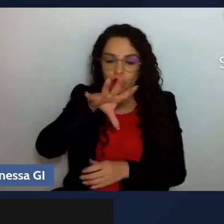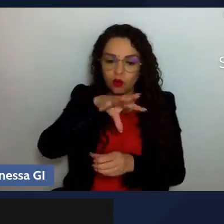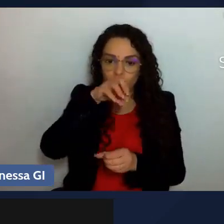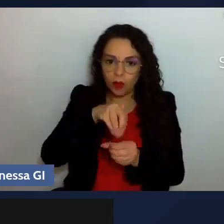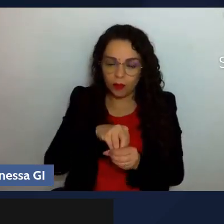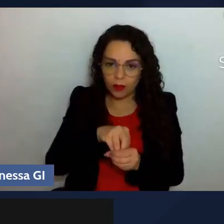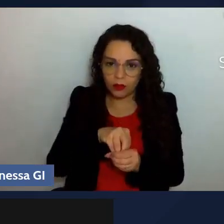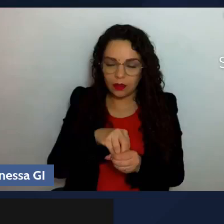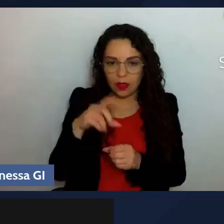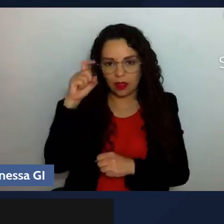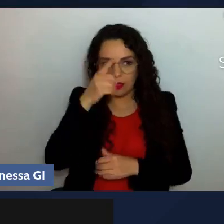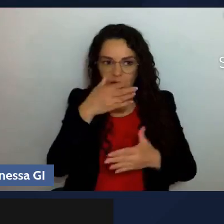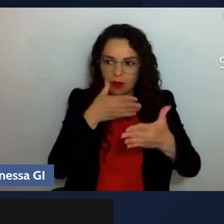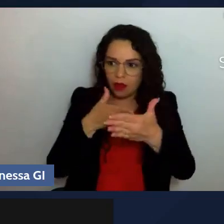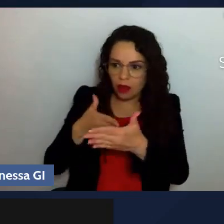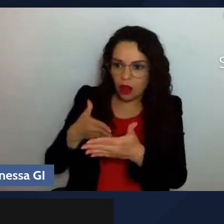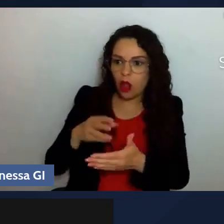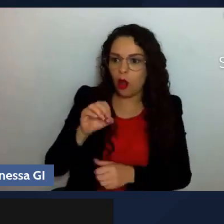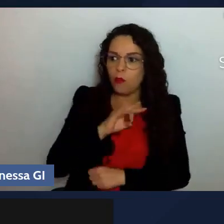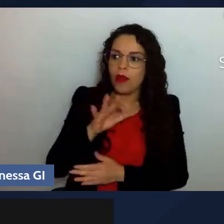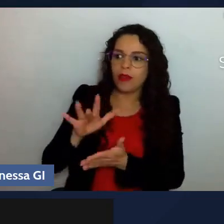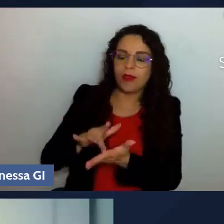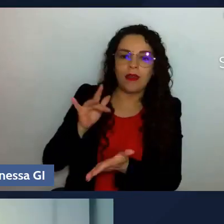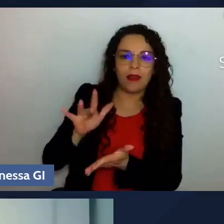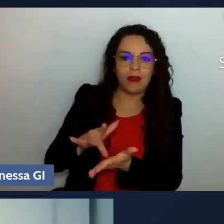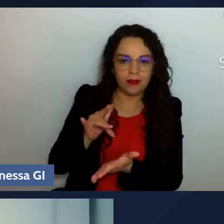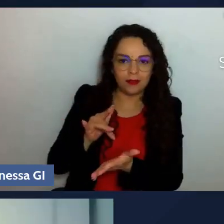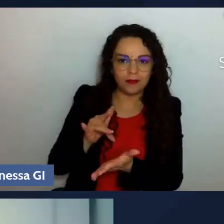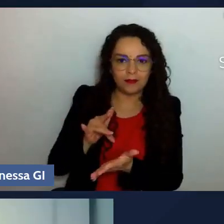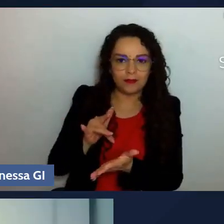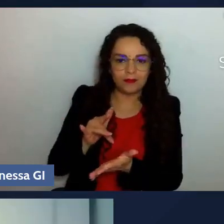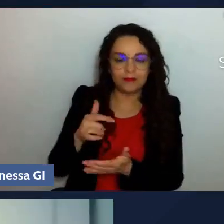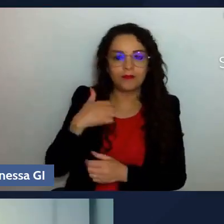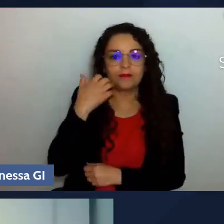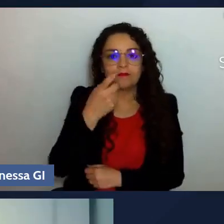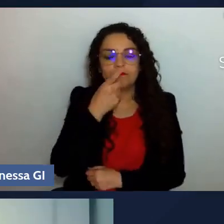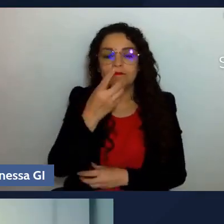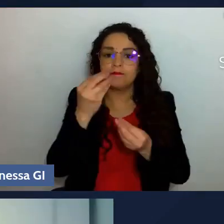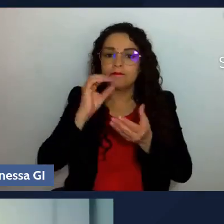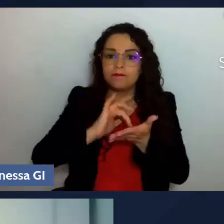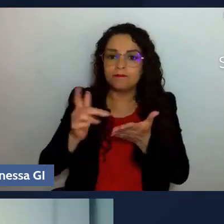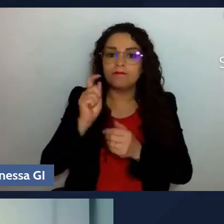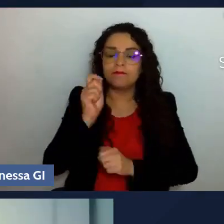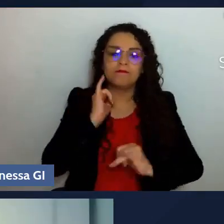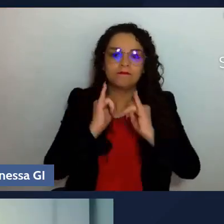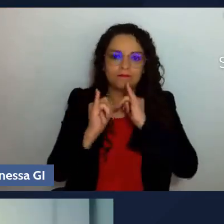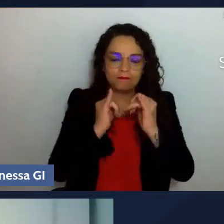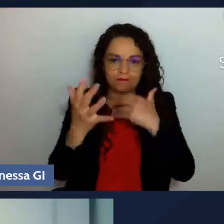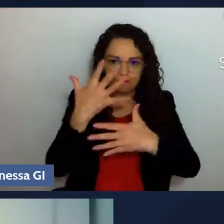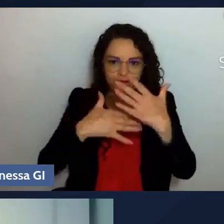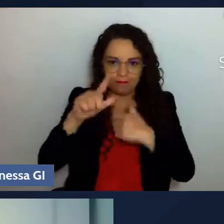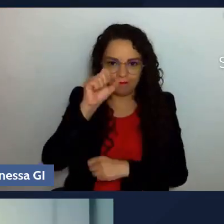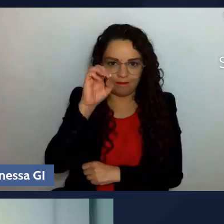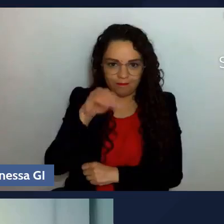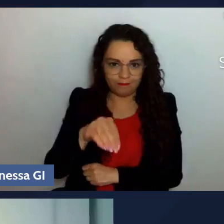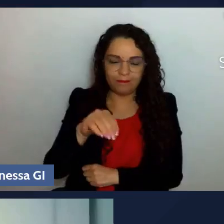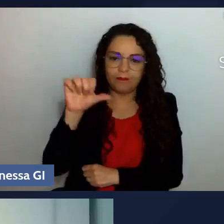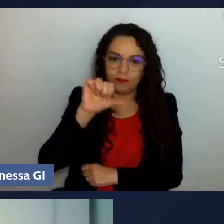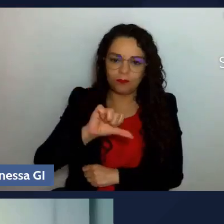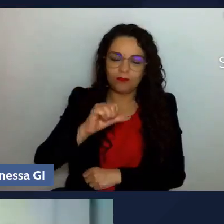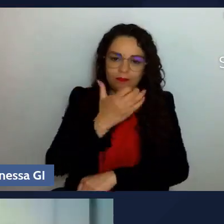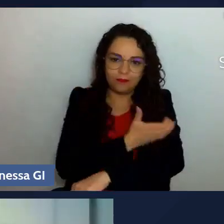oportunidades. Asimismo, le quiero agradecer a los intérpretes de lengua de señas mexicanas que nos estarán acompañando en esta